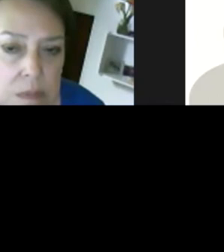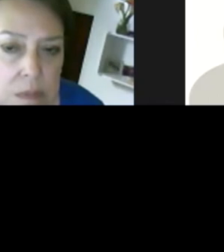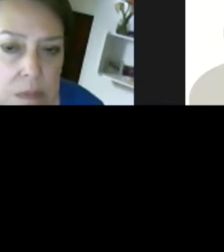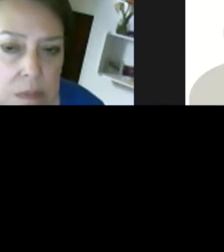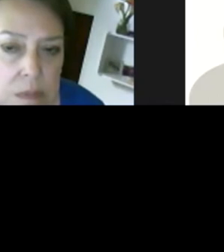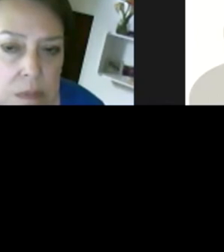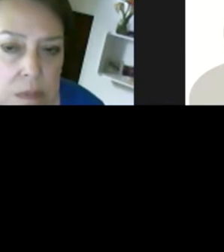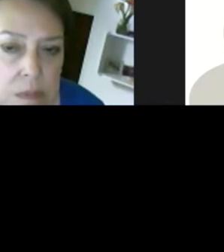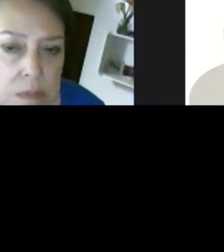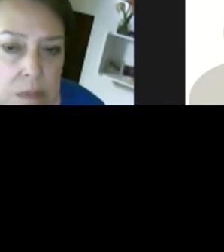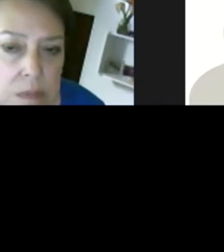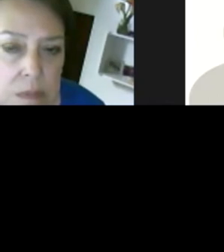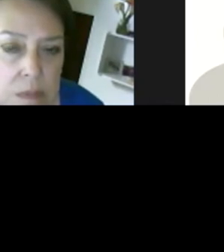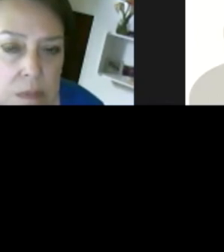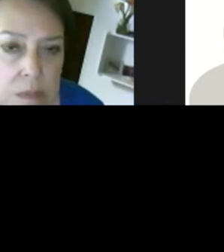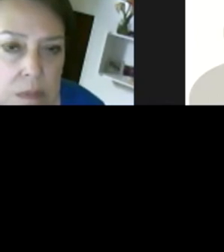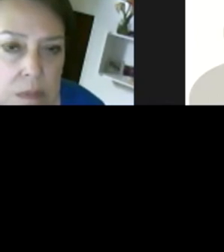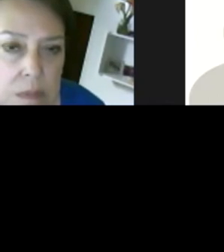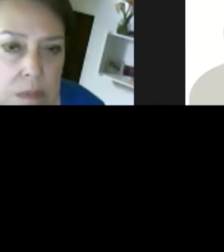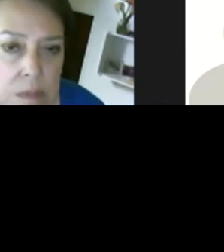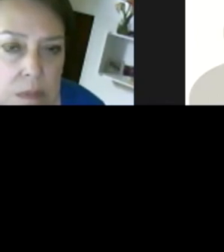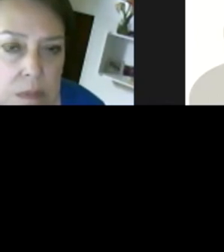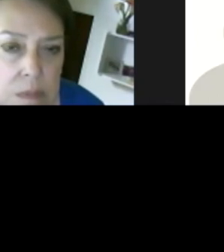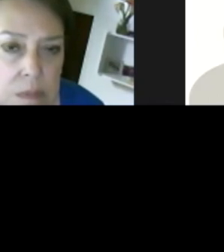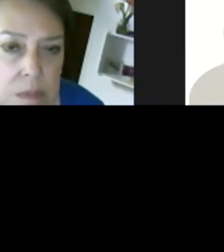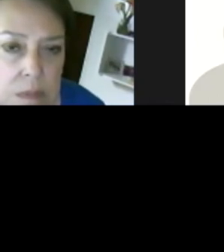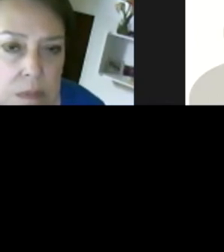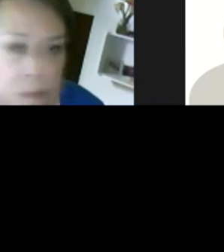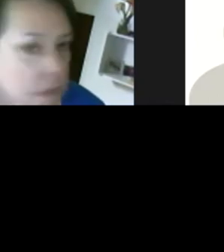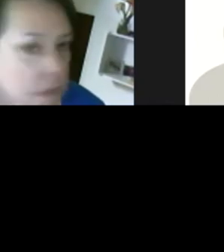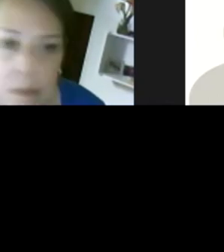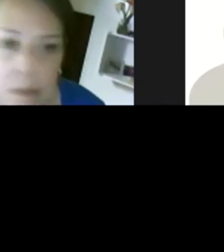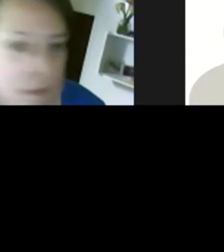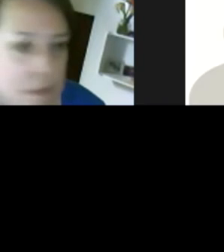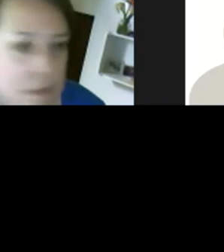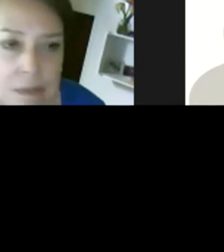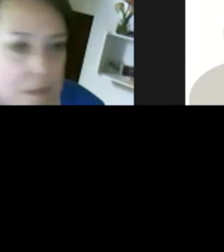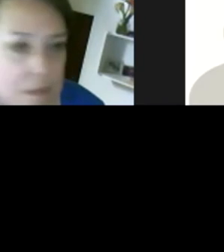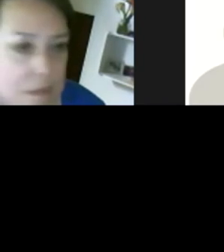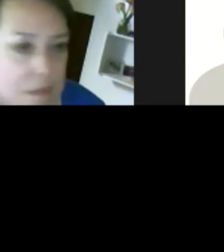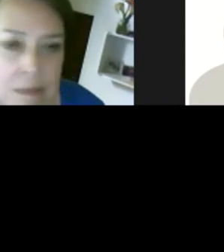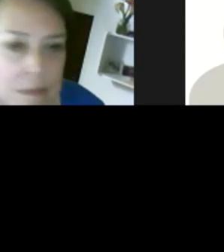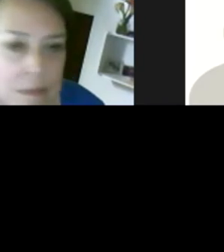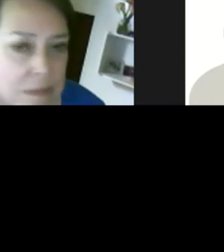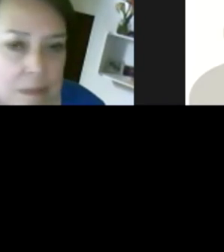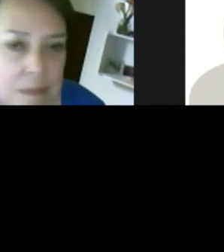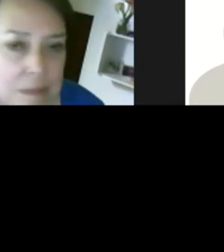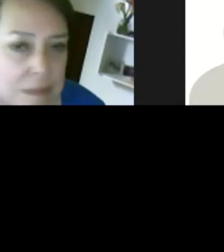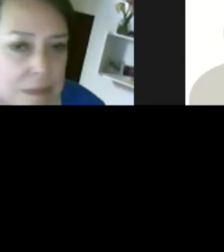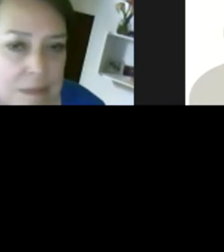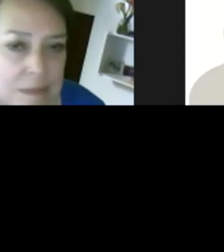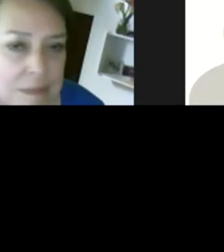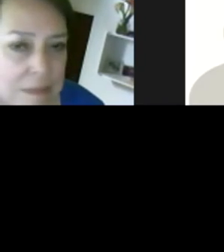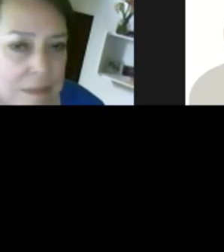Esto yo no sé si es algo, tiendo a pensar que no es algo que abunde en el resto de los servicios. Ahora,